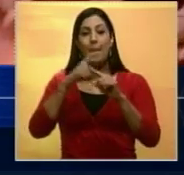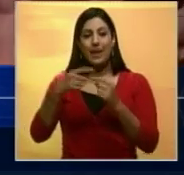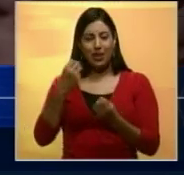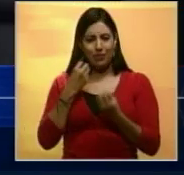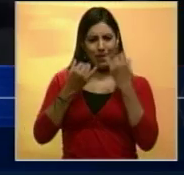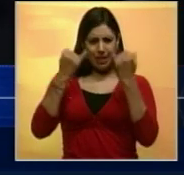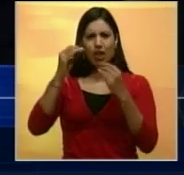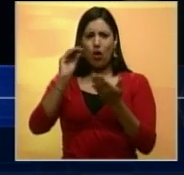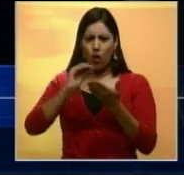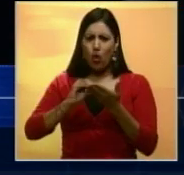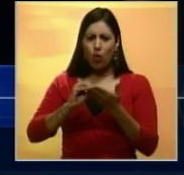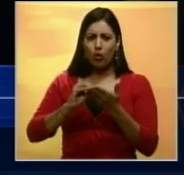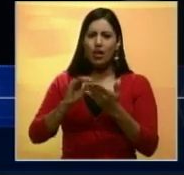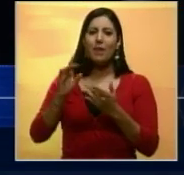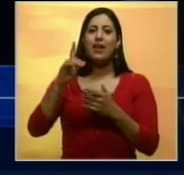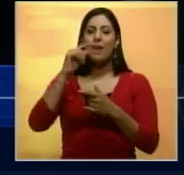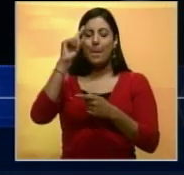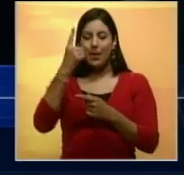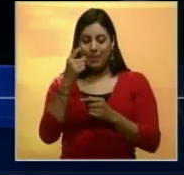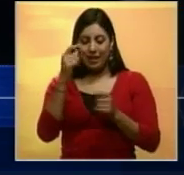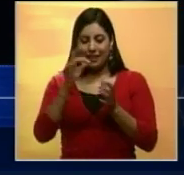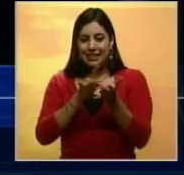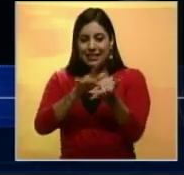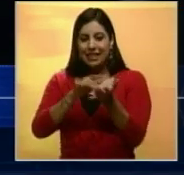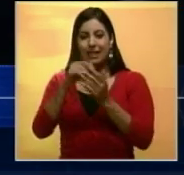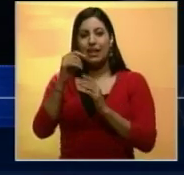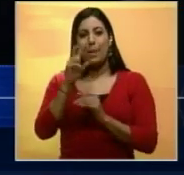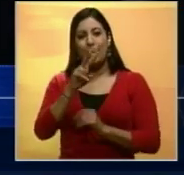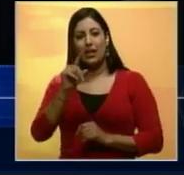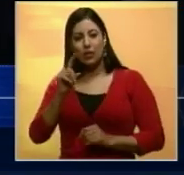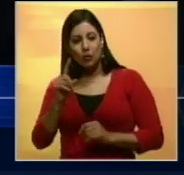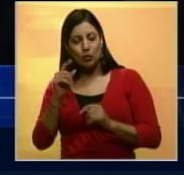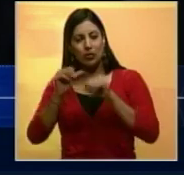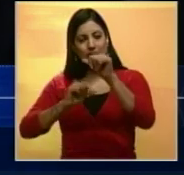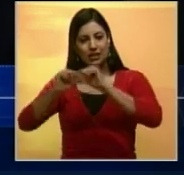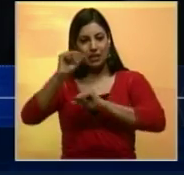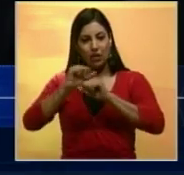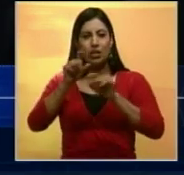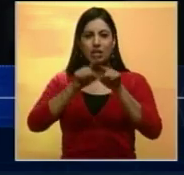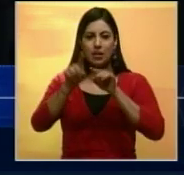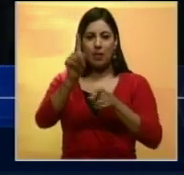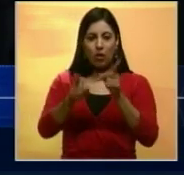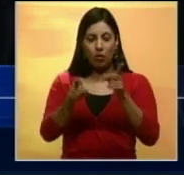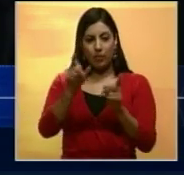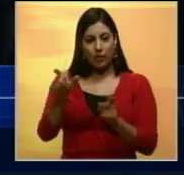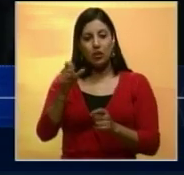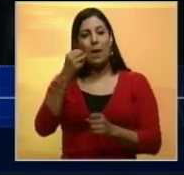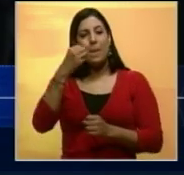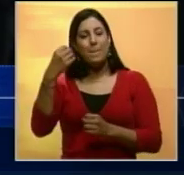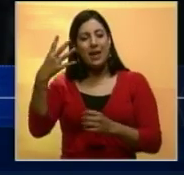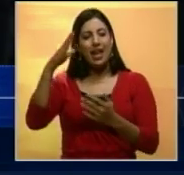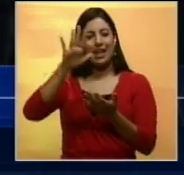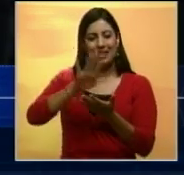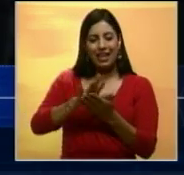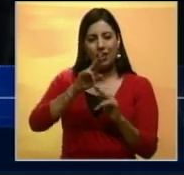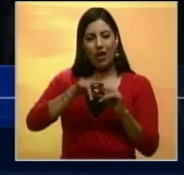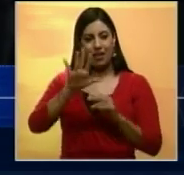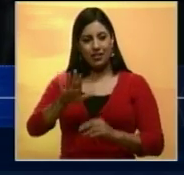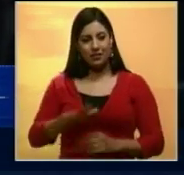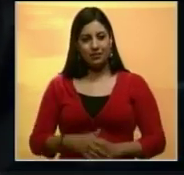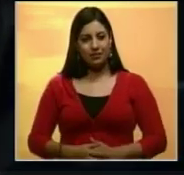chispa creativa volvió a encenderse con los primeros discos del siglo XXI, según los críticos. Black Star, su último álbum.